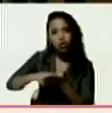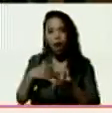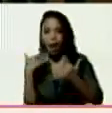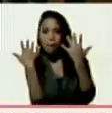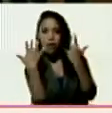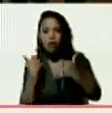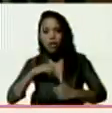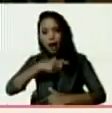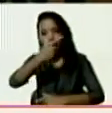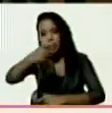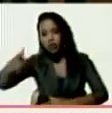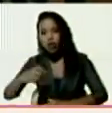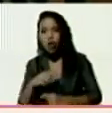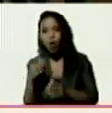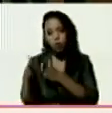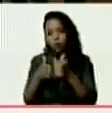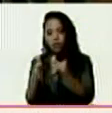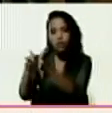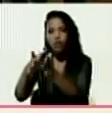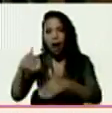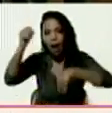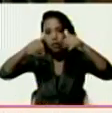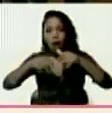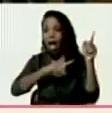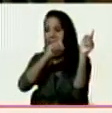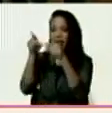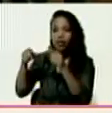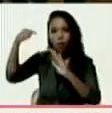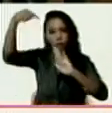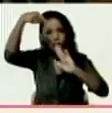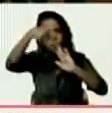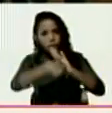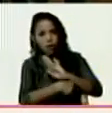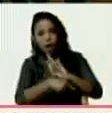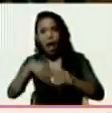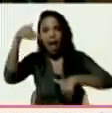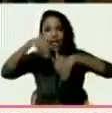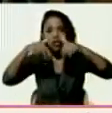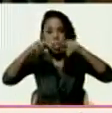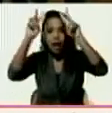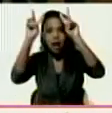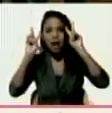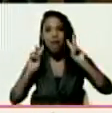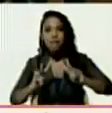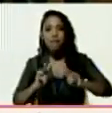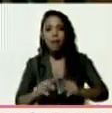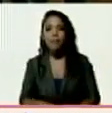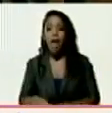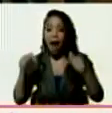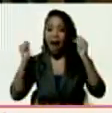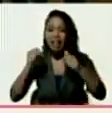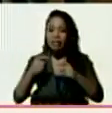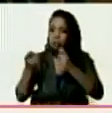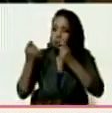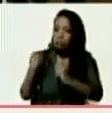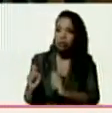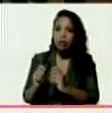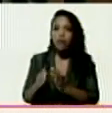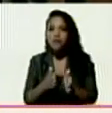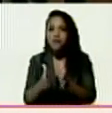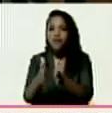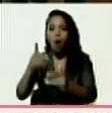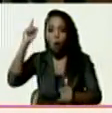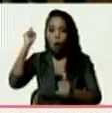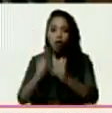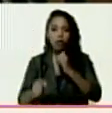ciudadano, como es una vía electoral. Eso lo vamos a profundizar con elecciones limpias, porque aquí se trata mucho de vías, y hasta el